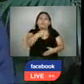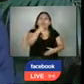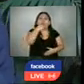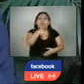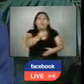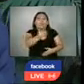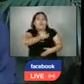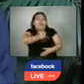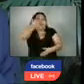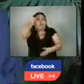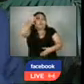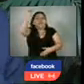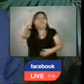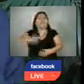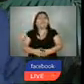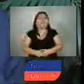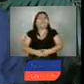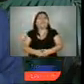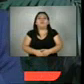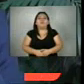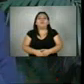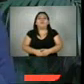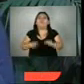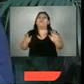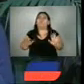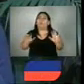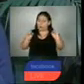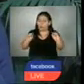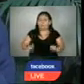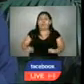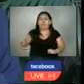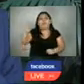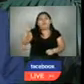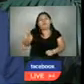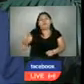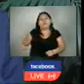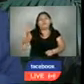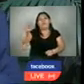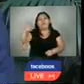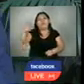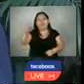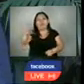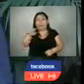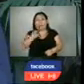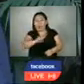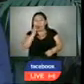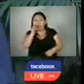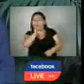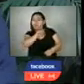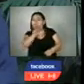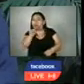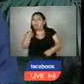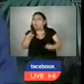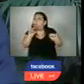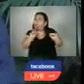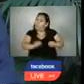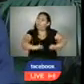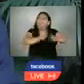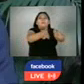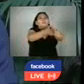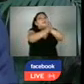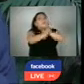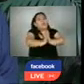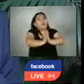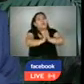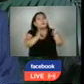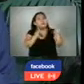intelectuales. Esto puede pasar porque el fiscal general pida las medidas correspondientes, pida